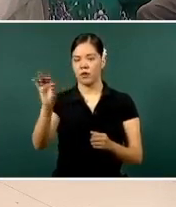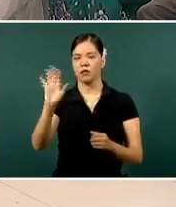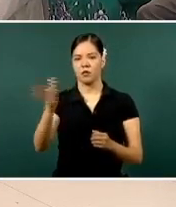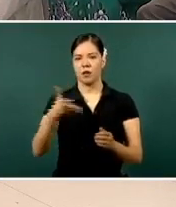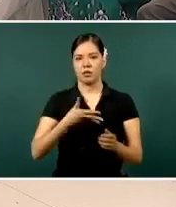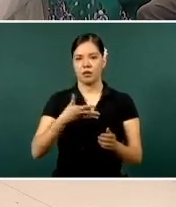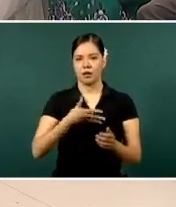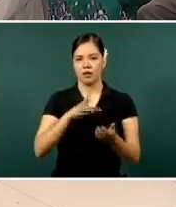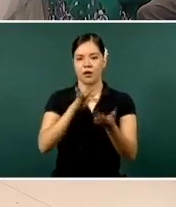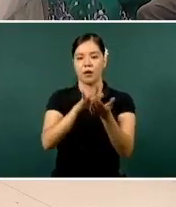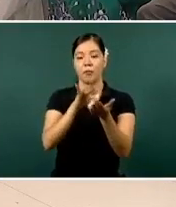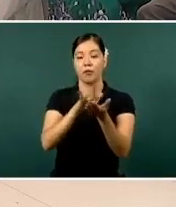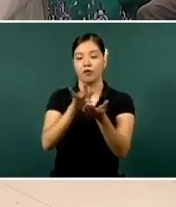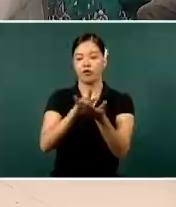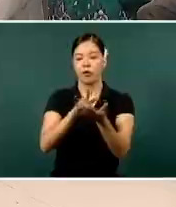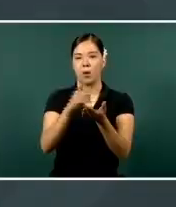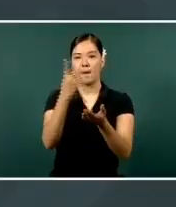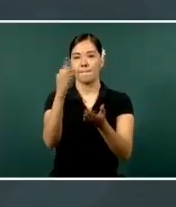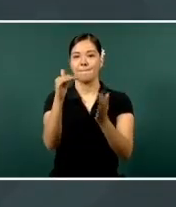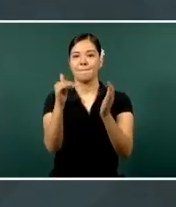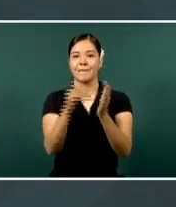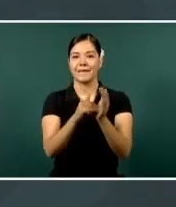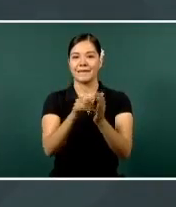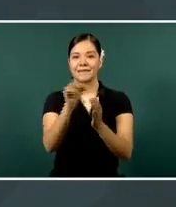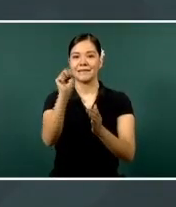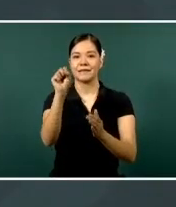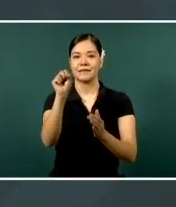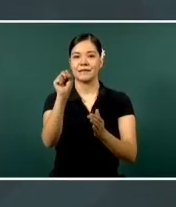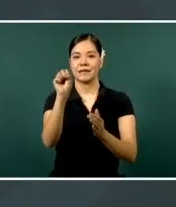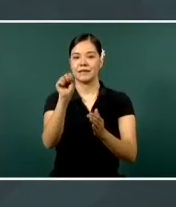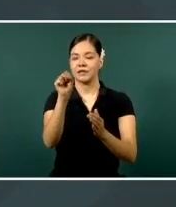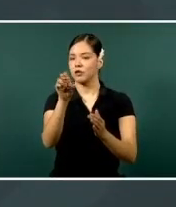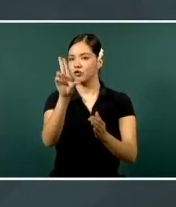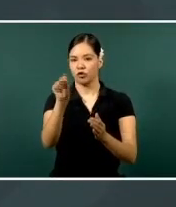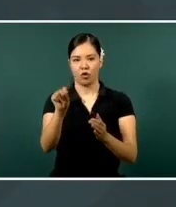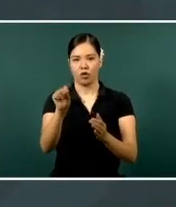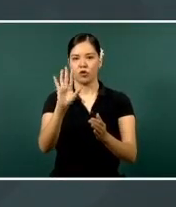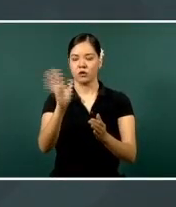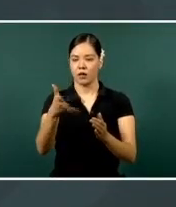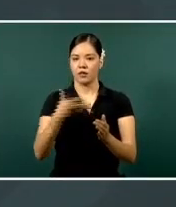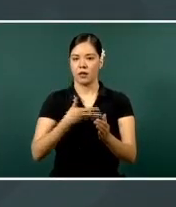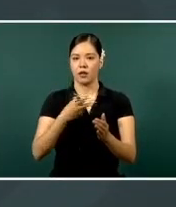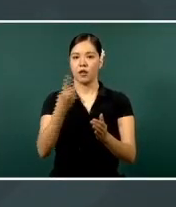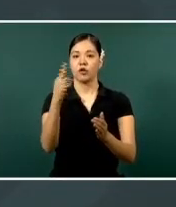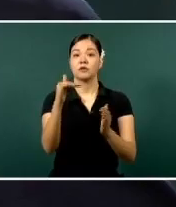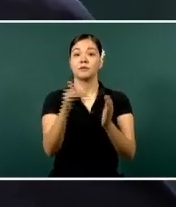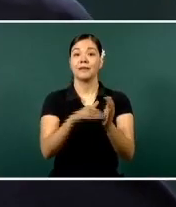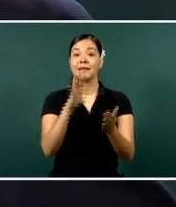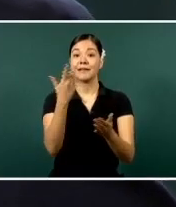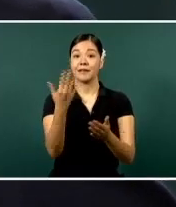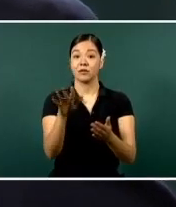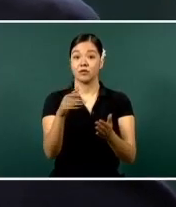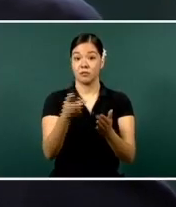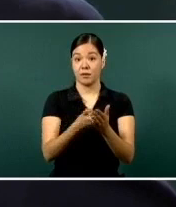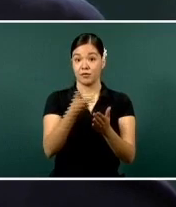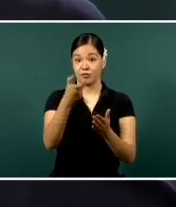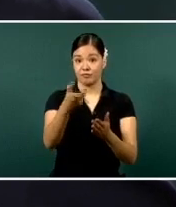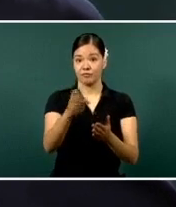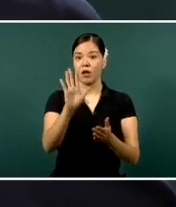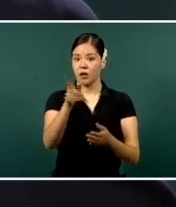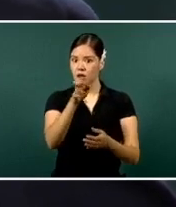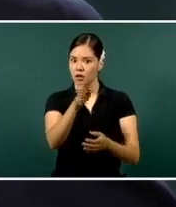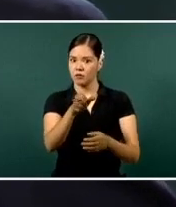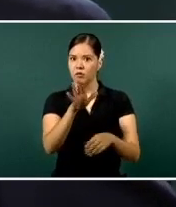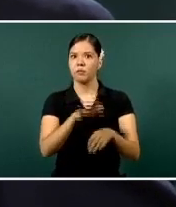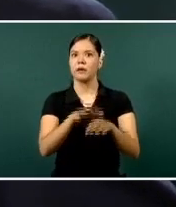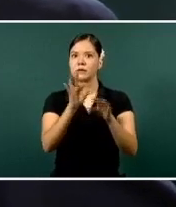1.160 pesos, sino 2.550 pesos. Y esto es importante. Es una